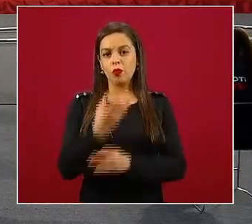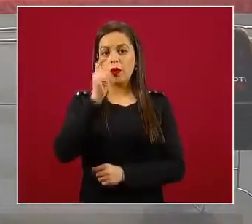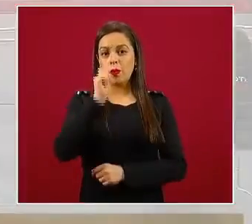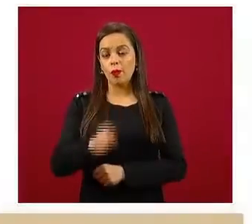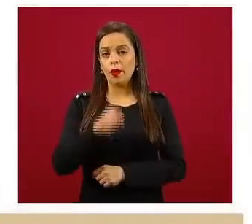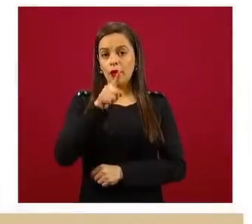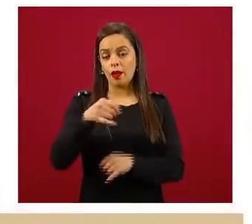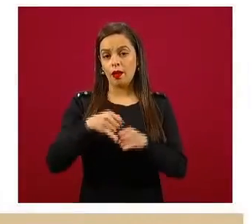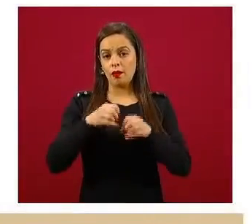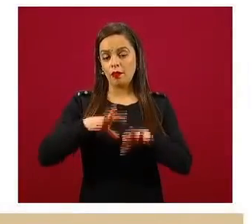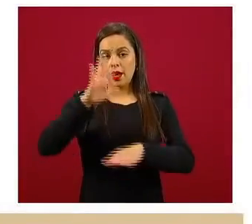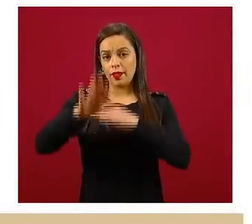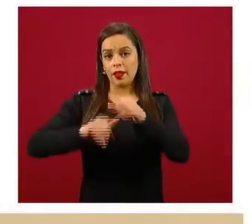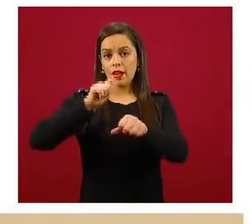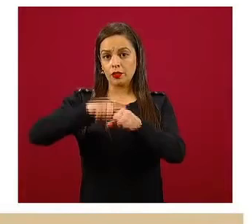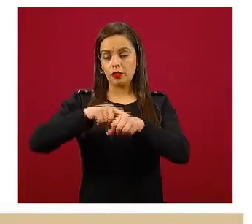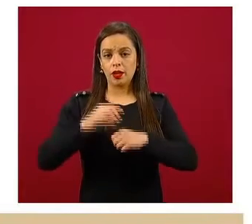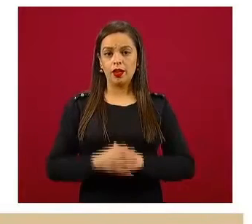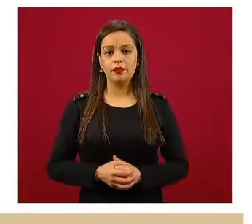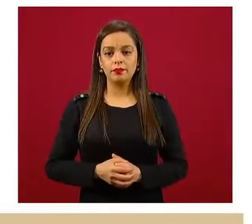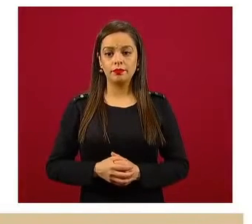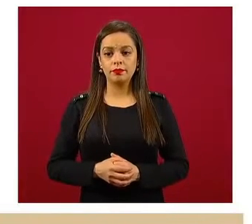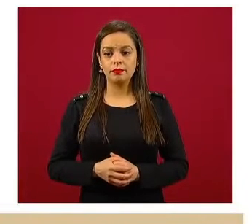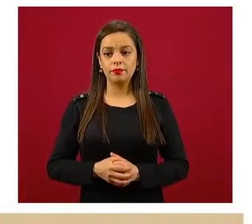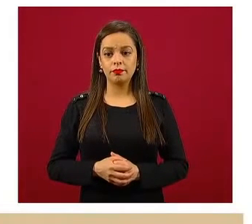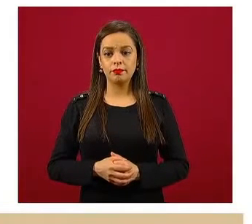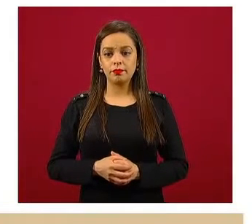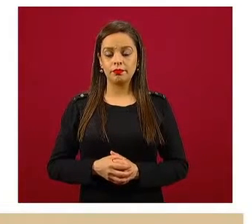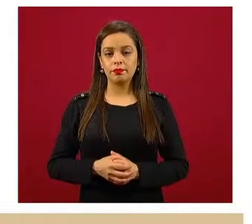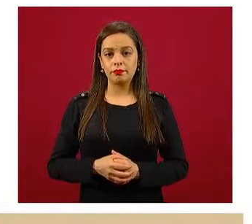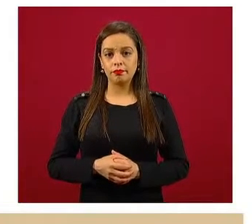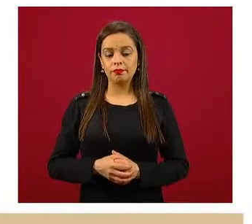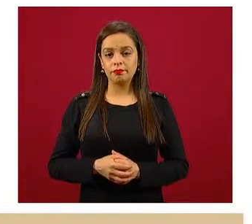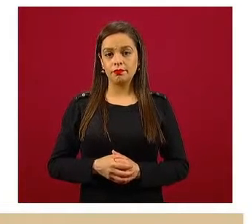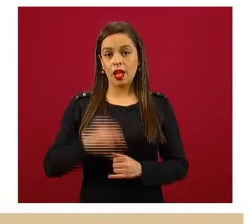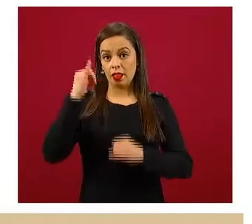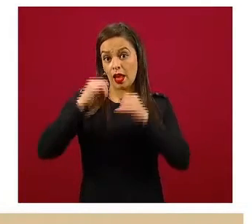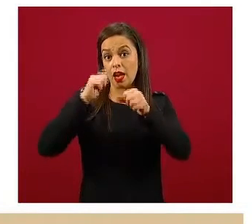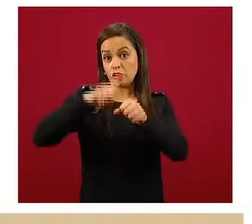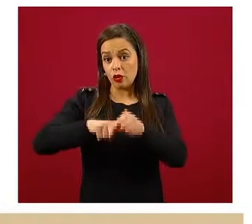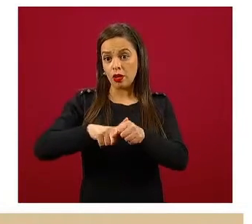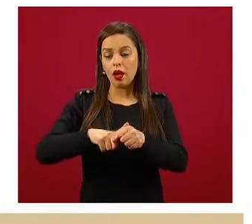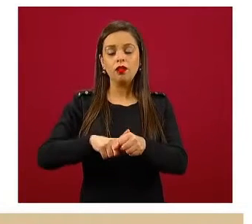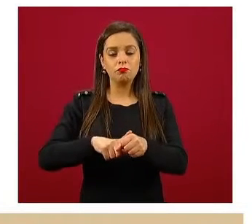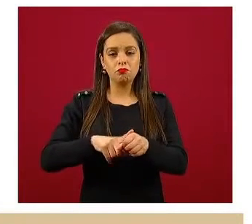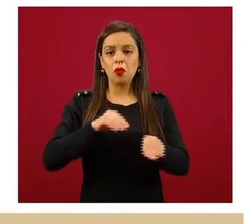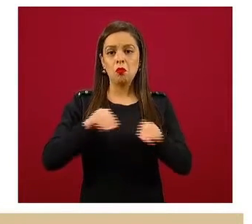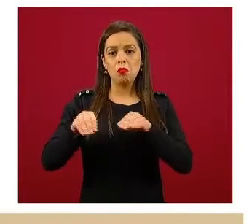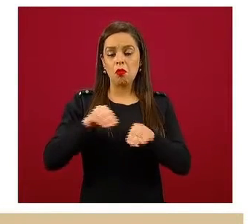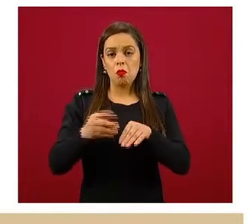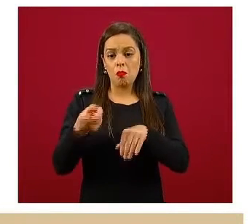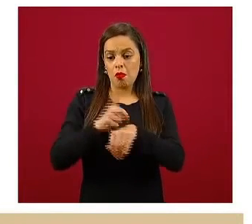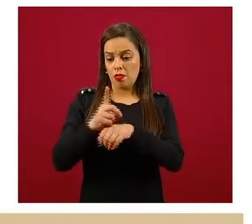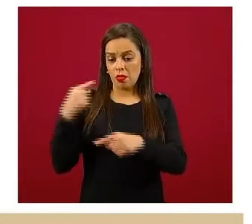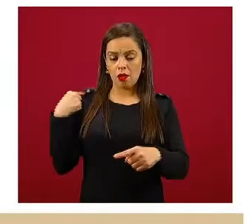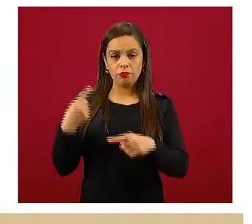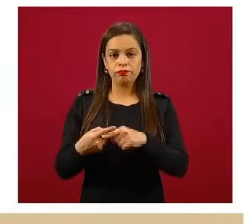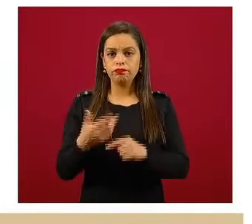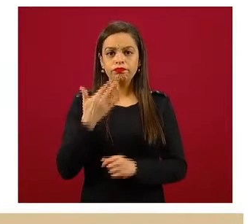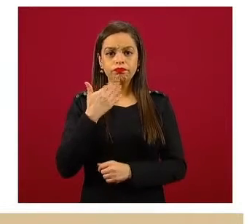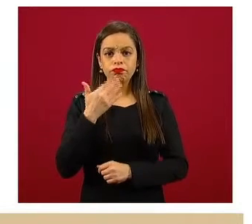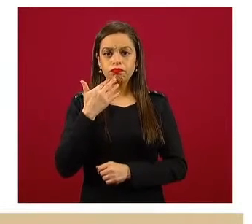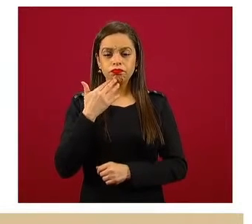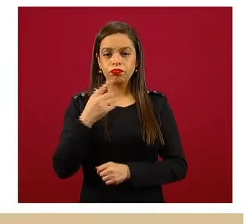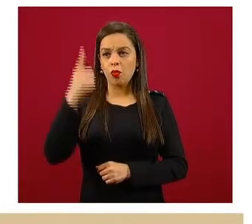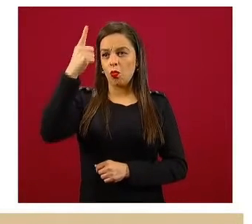internacional. Realmente no ha habido mucho movimiento en los últimos días, prácticamente un cuarto de los